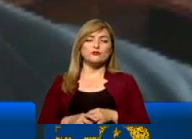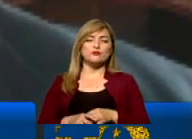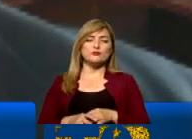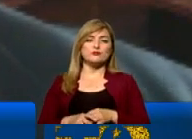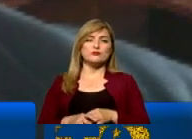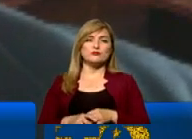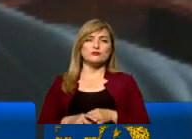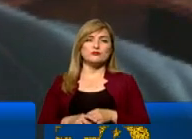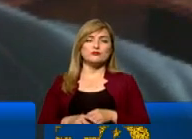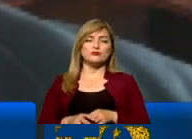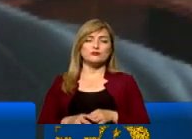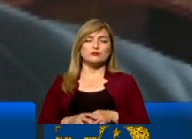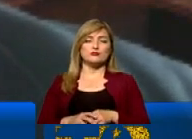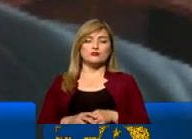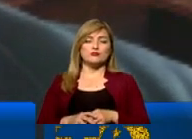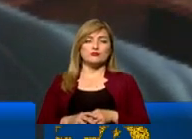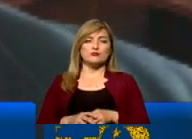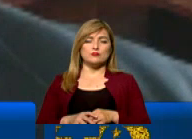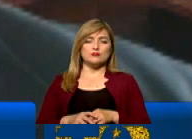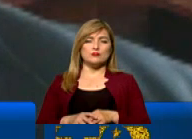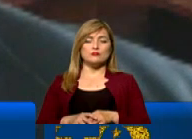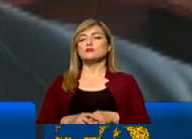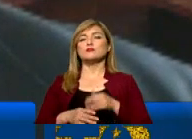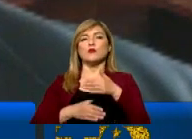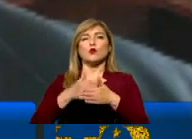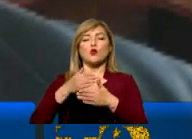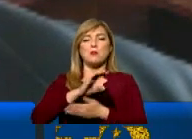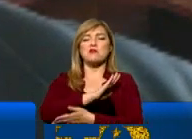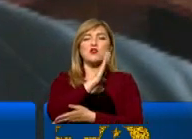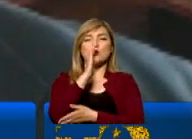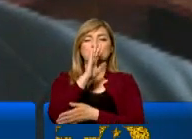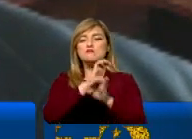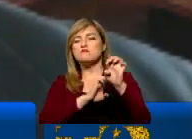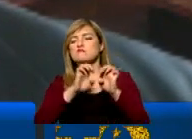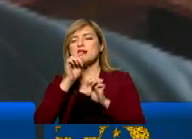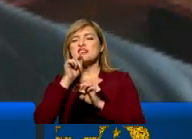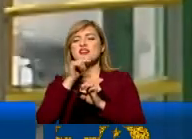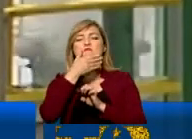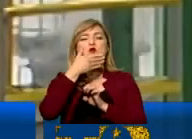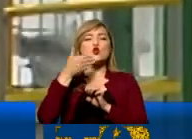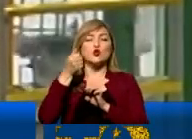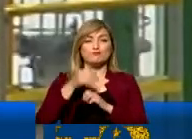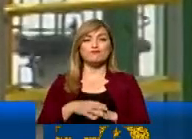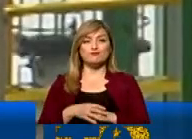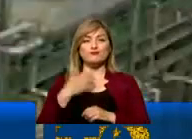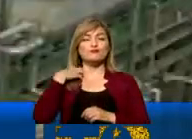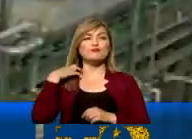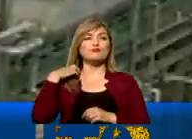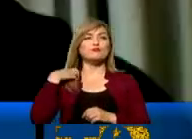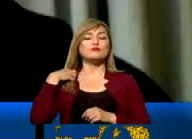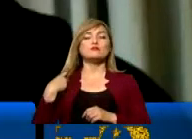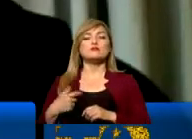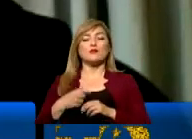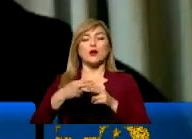al proceso, para que haya verdaderamente una calificación de quién es el mejor. Según el exministro de Energía